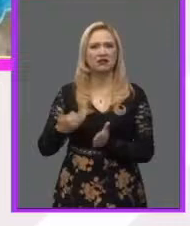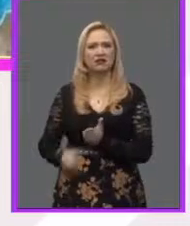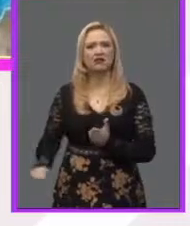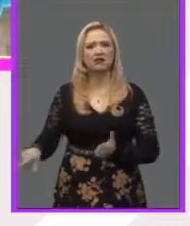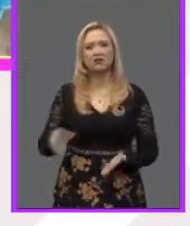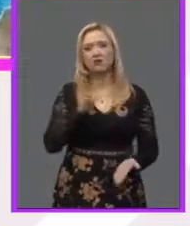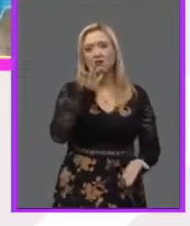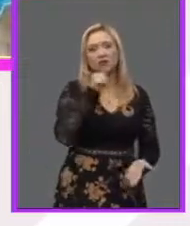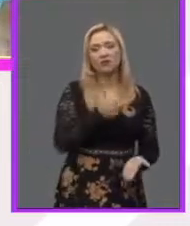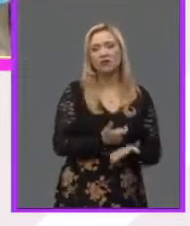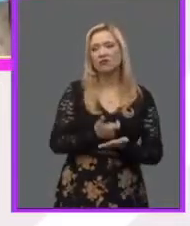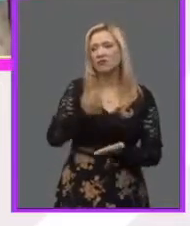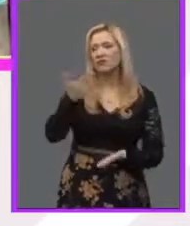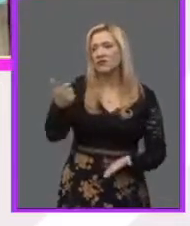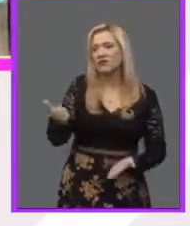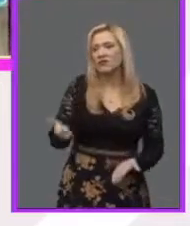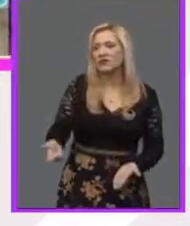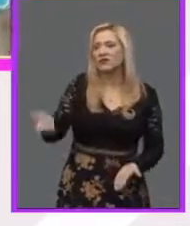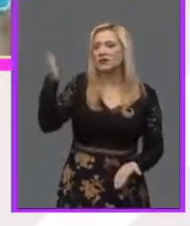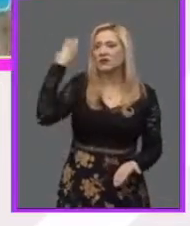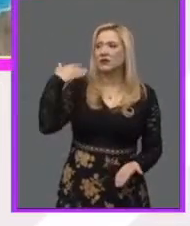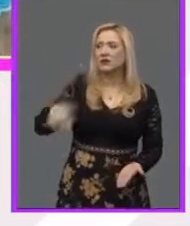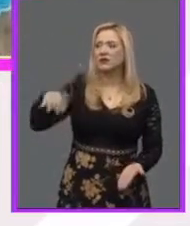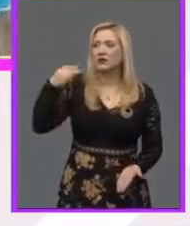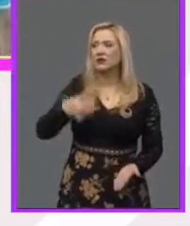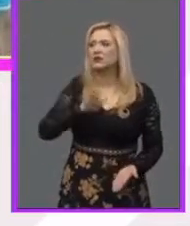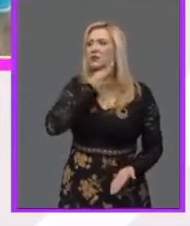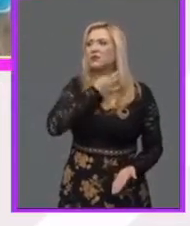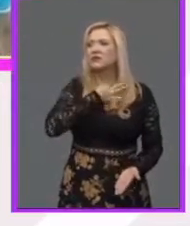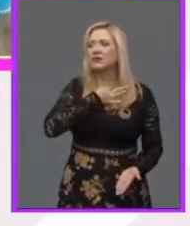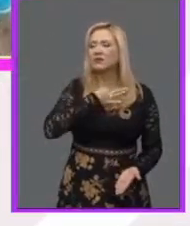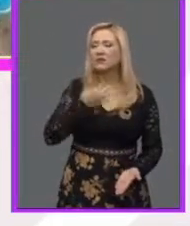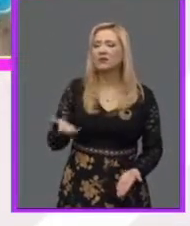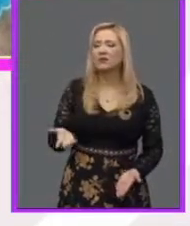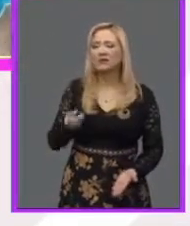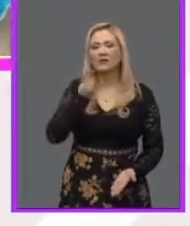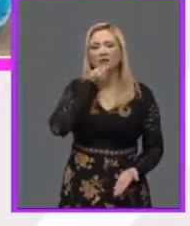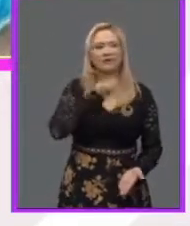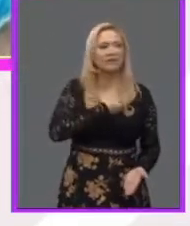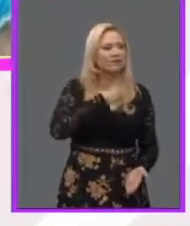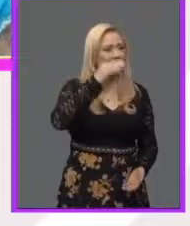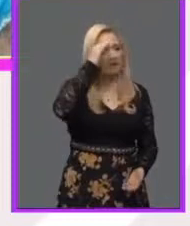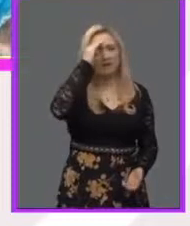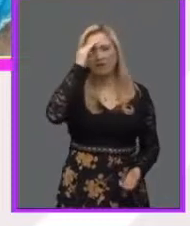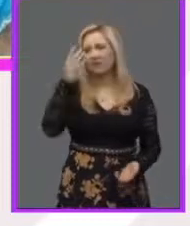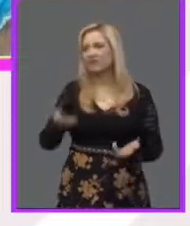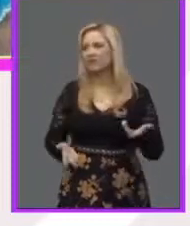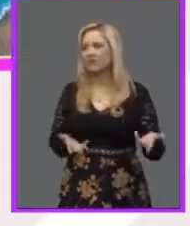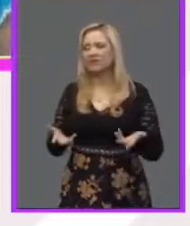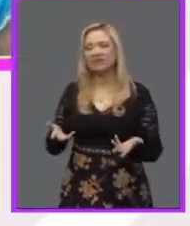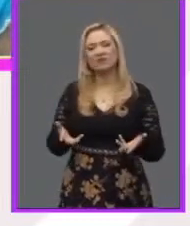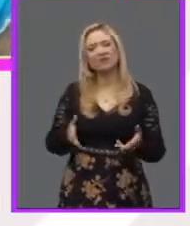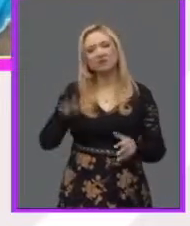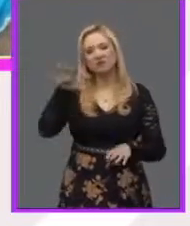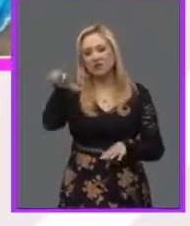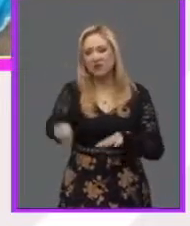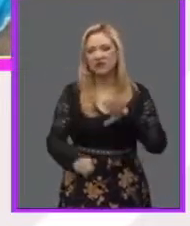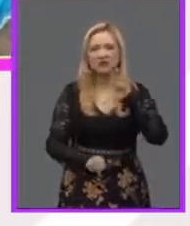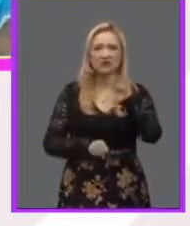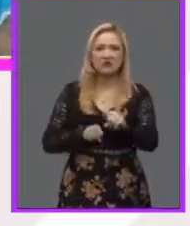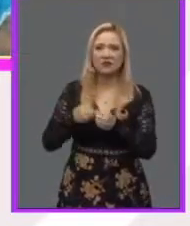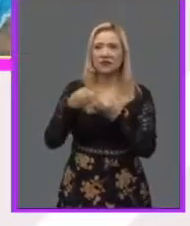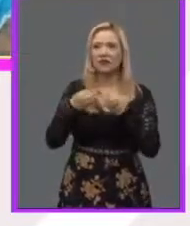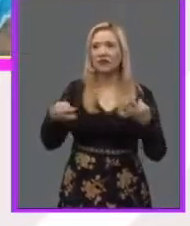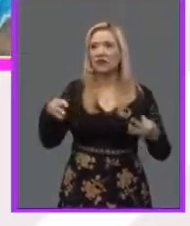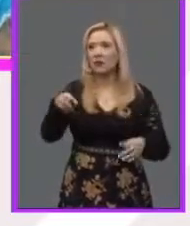muchos trabajadores no poder pagar esas opciones que las fábricas, que las empresas les daban, pues empezaron a tomar tierras y